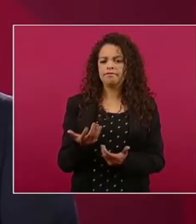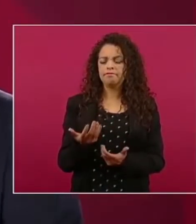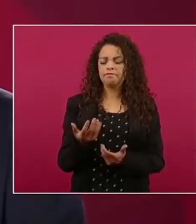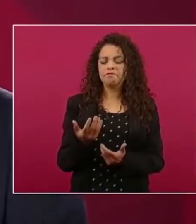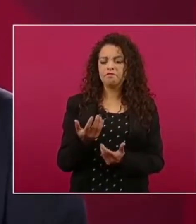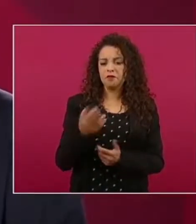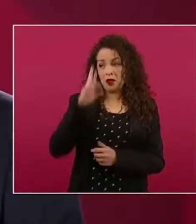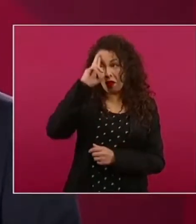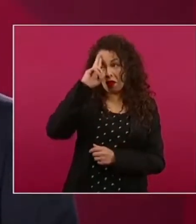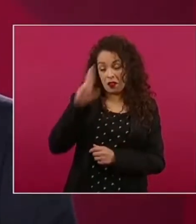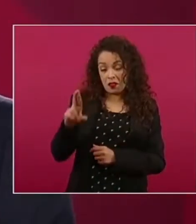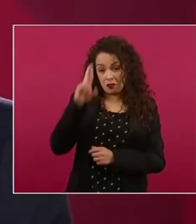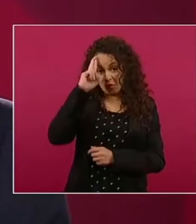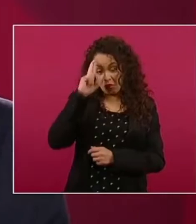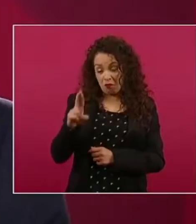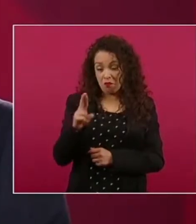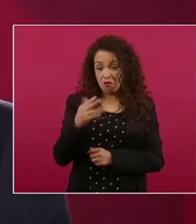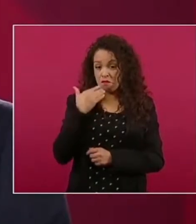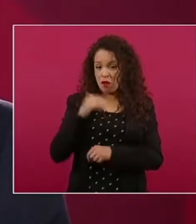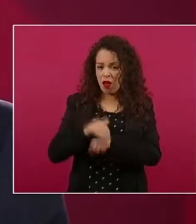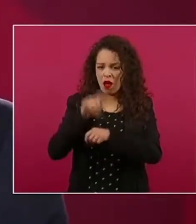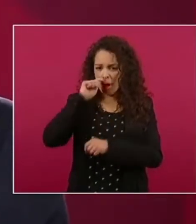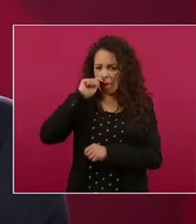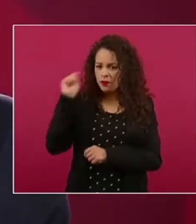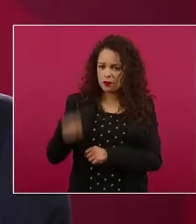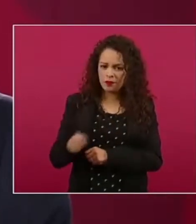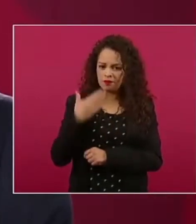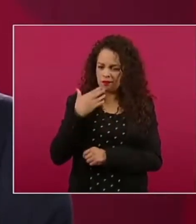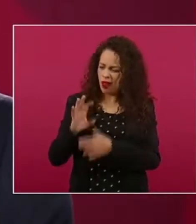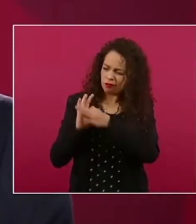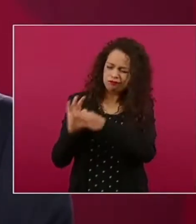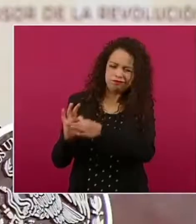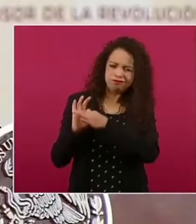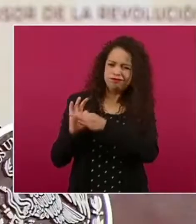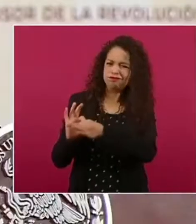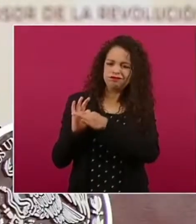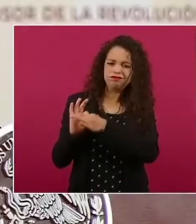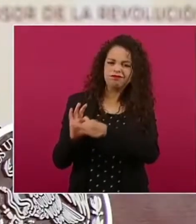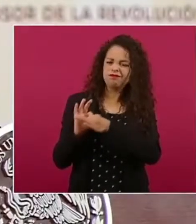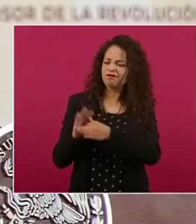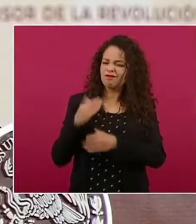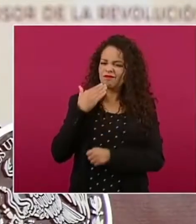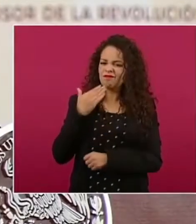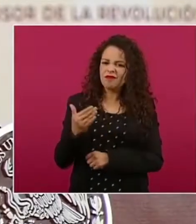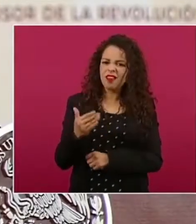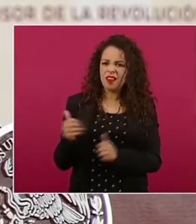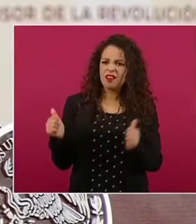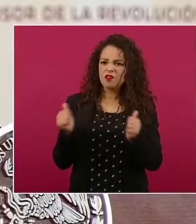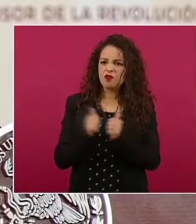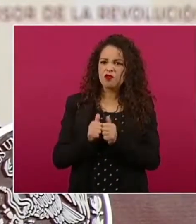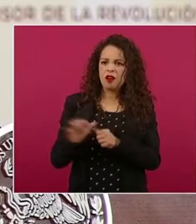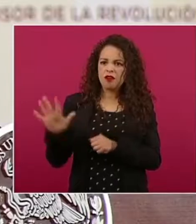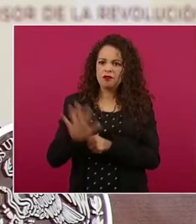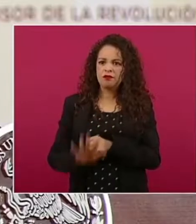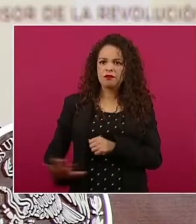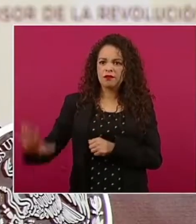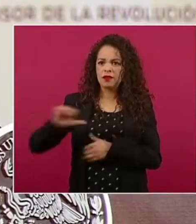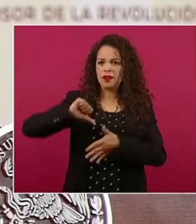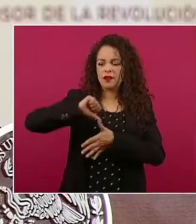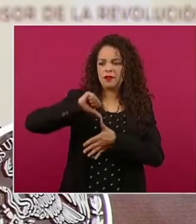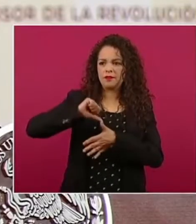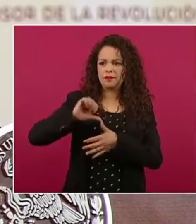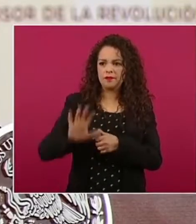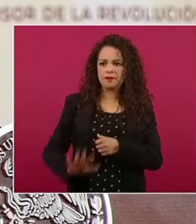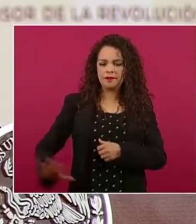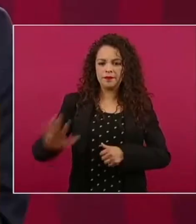mucho respeto, de amistad, son entrañables nuestras relaciones con los pueblos de Centroamérica. Ahora